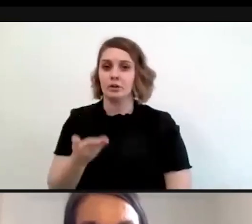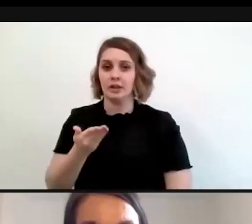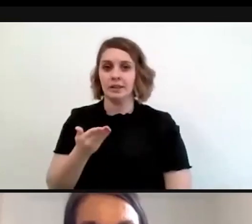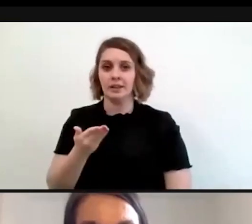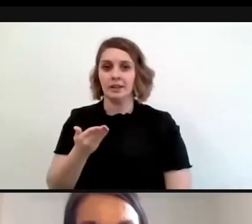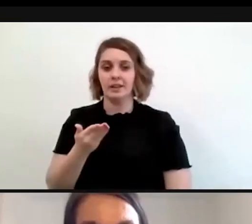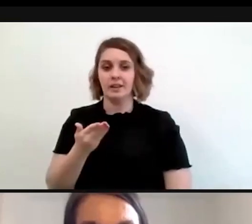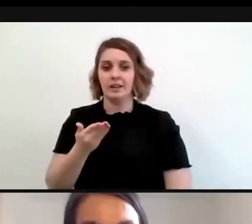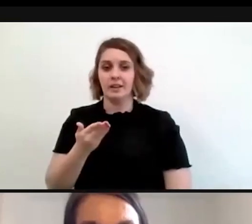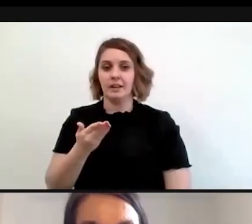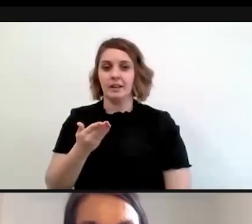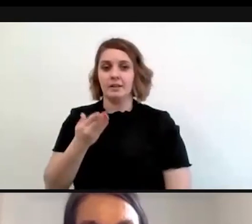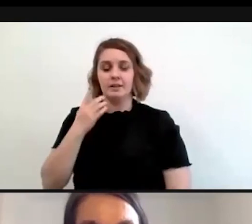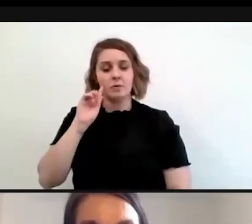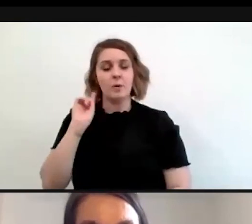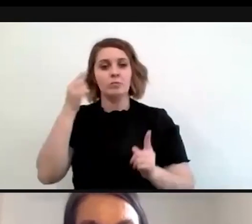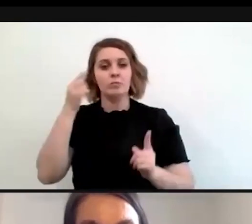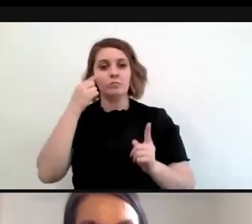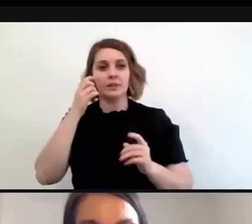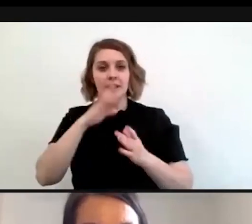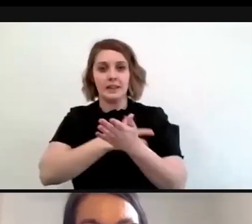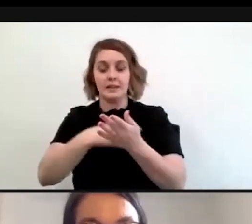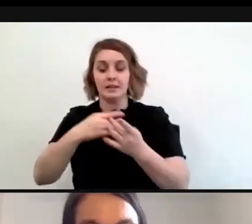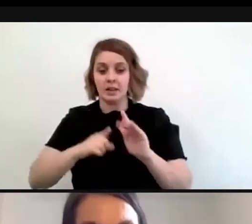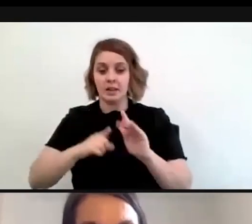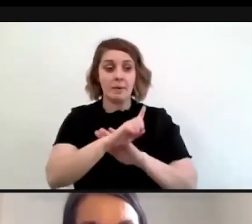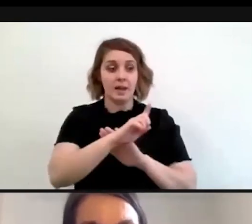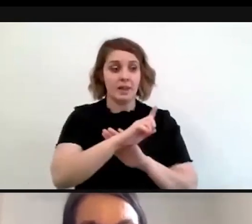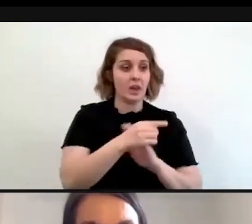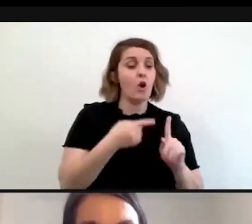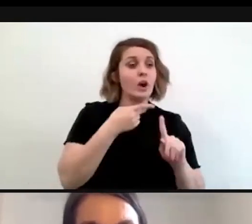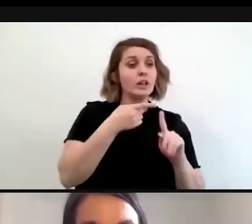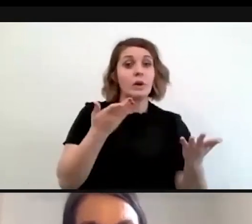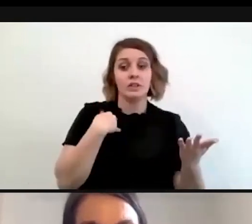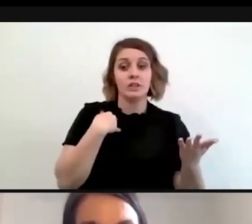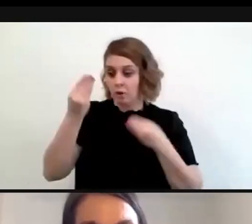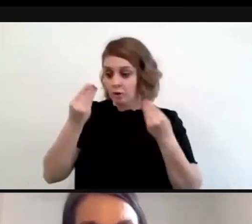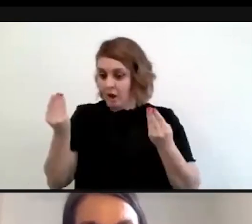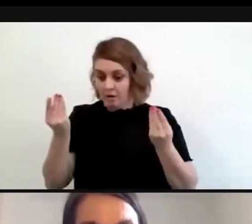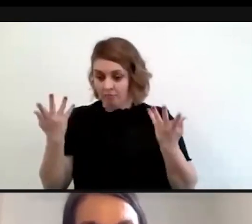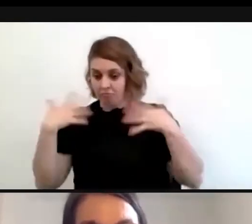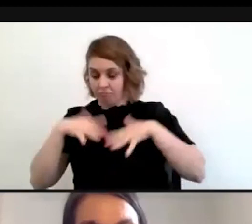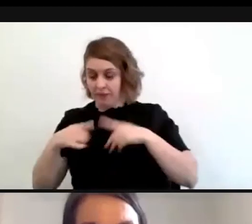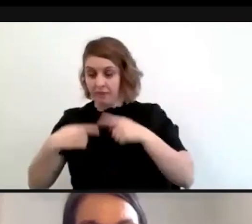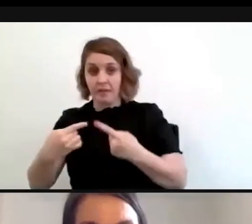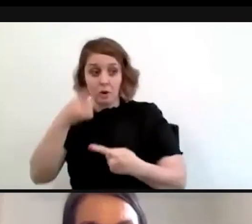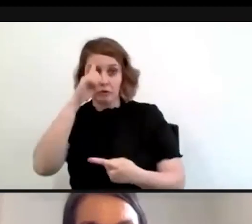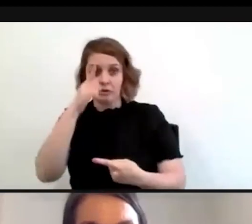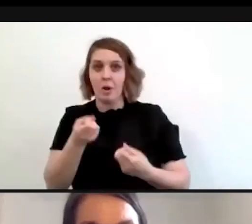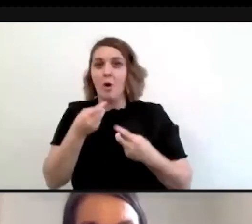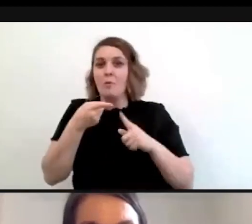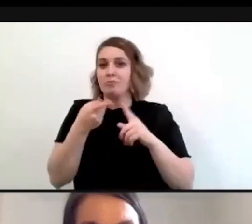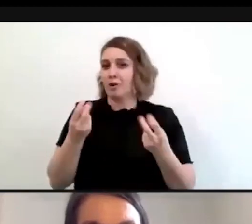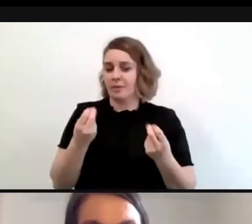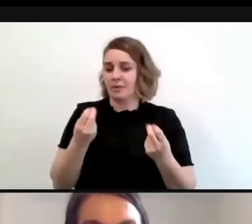educación diabetológica, porque ¿de qué sirve cualquier avance si luego no sabes utilizarlo e incorporarlo a tu día a día? Ana